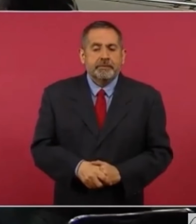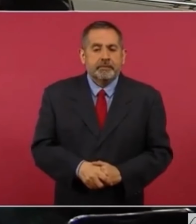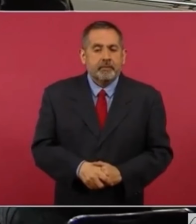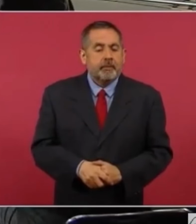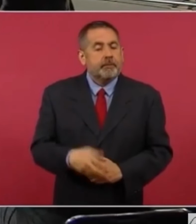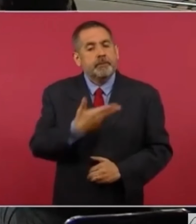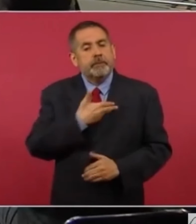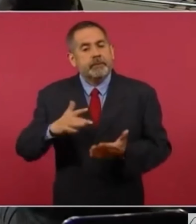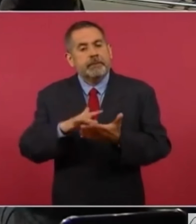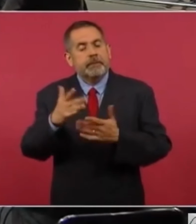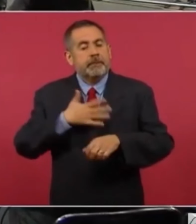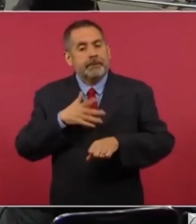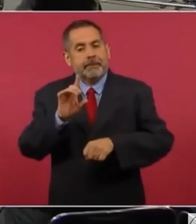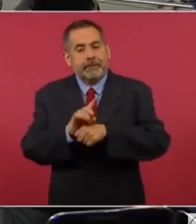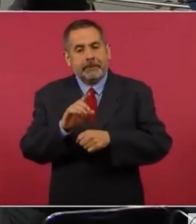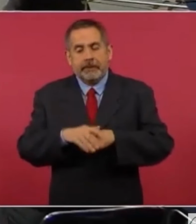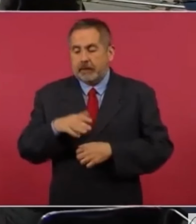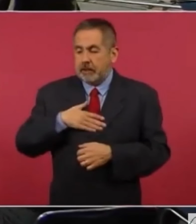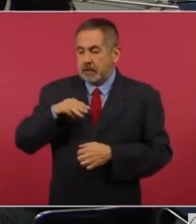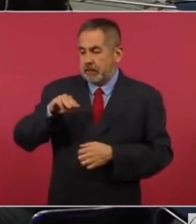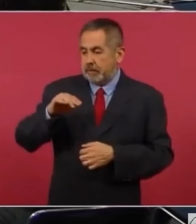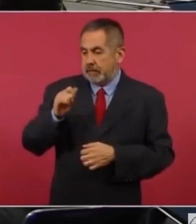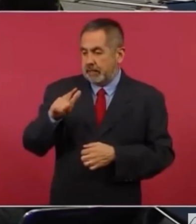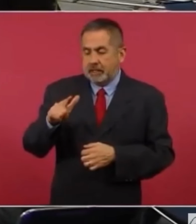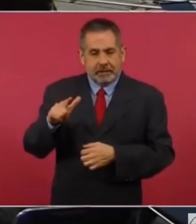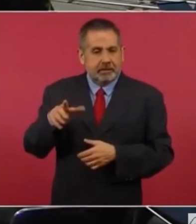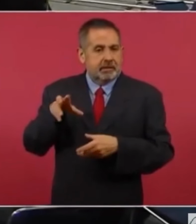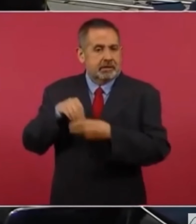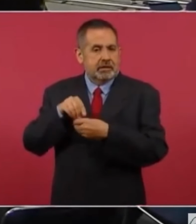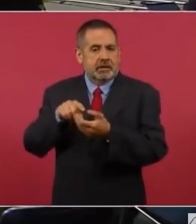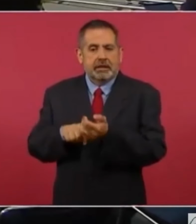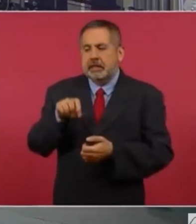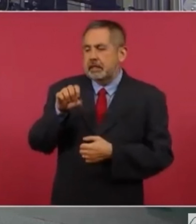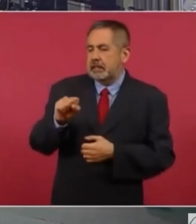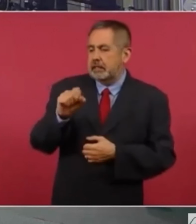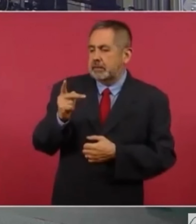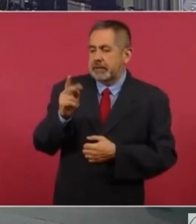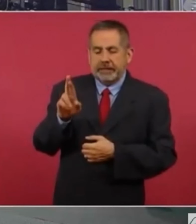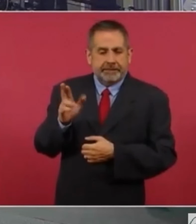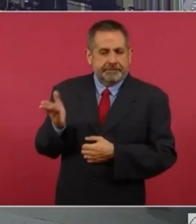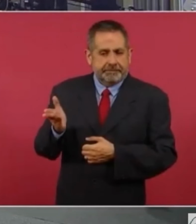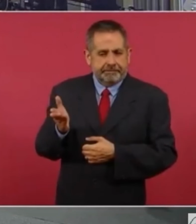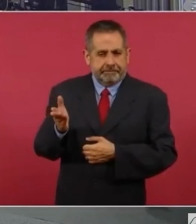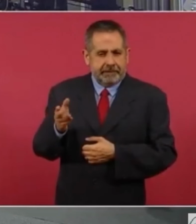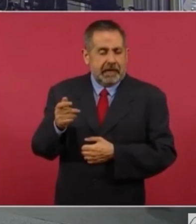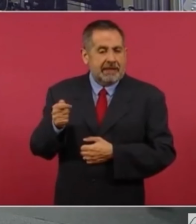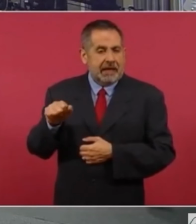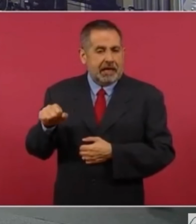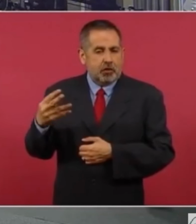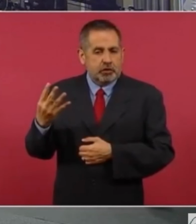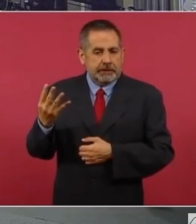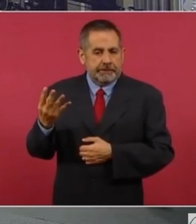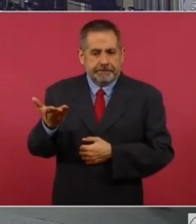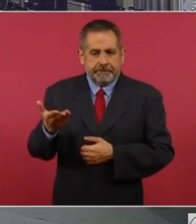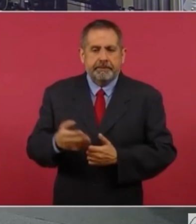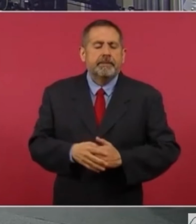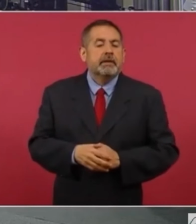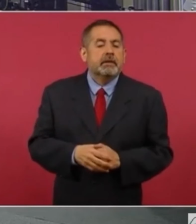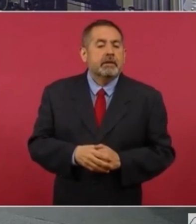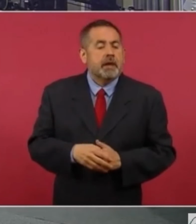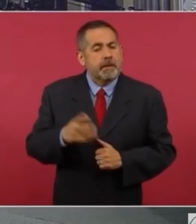Gracias, presidente. Muy buenos días. Miguel Arzate, del Sistema Público de Radiodifusión del Estado Mexicano, Canal 14. Preguntarle, señor